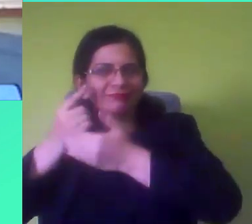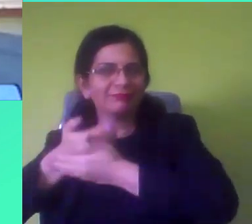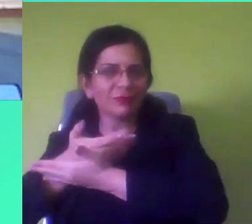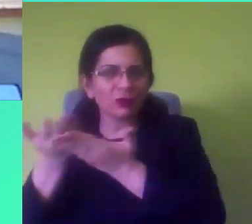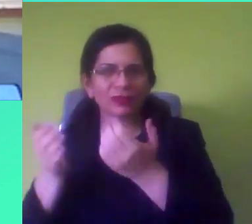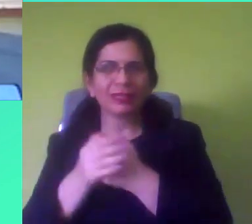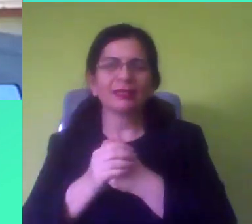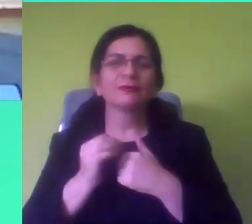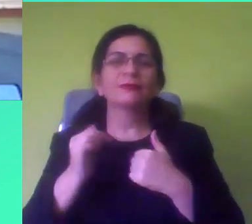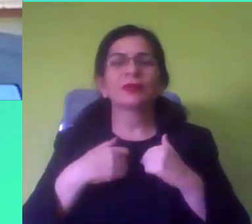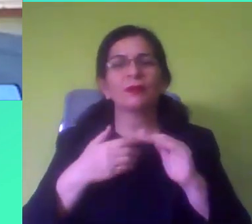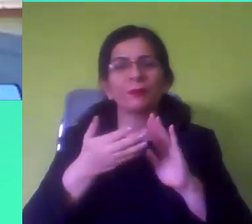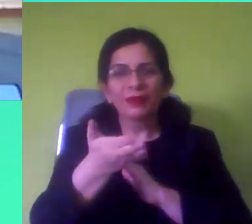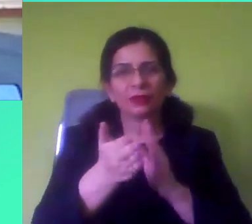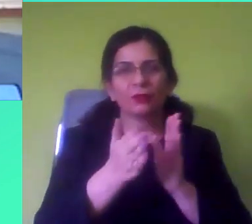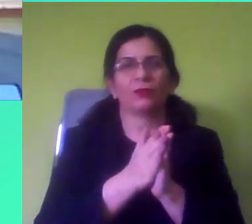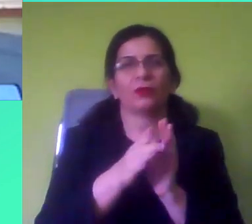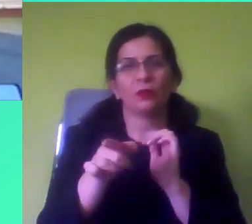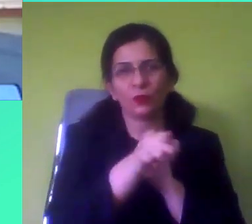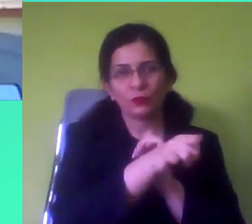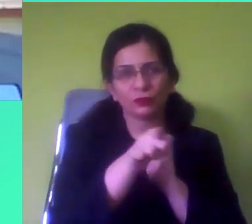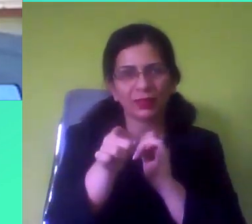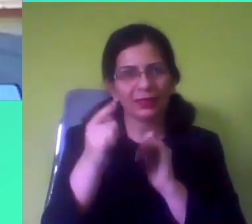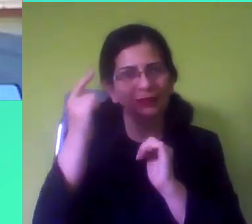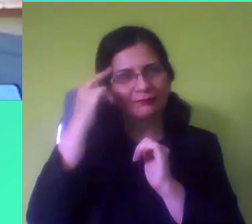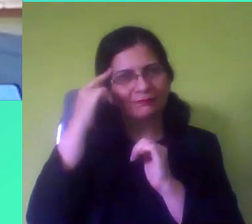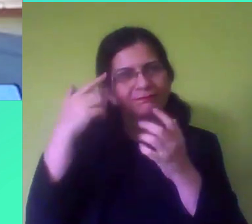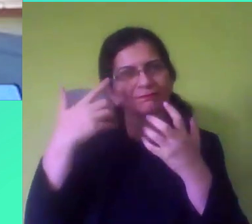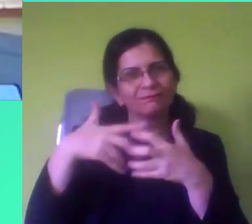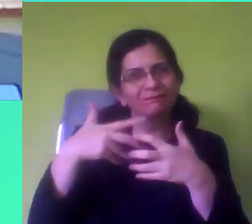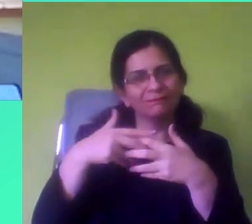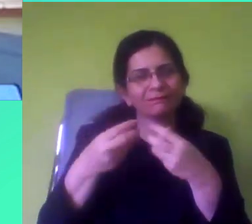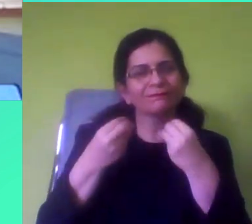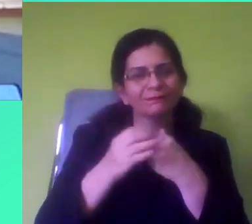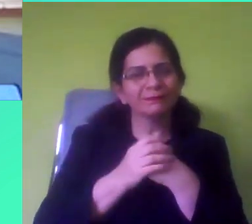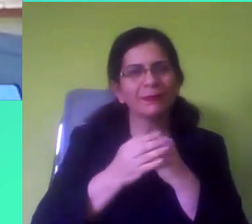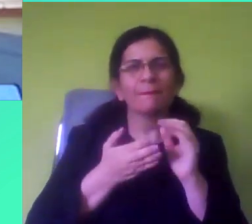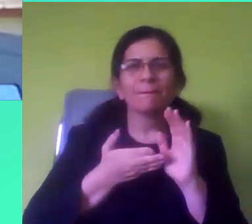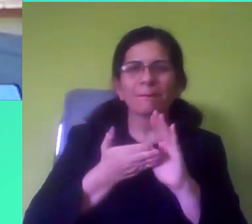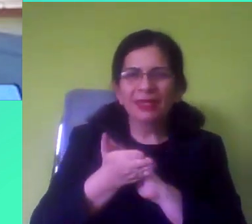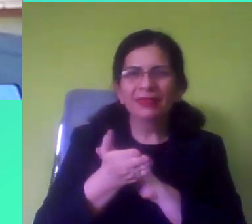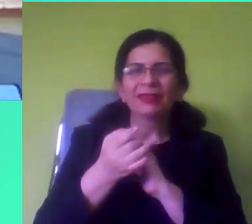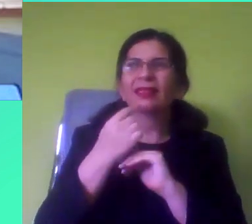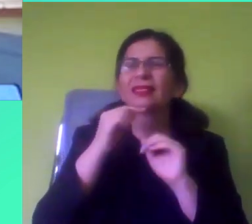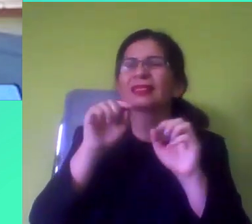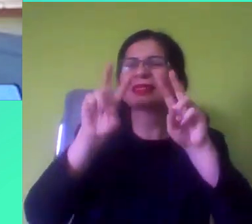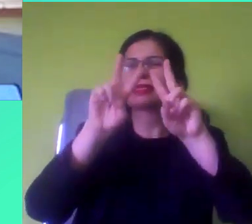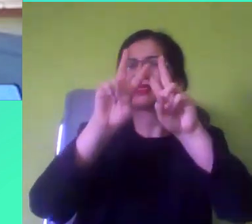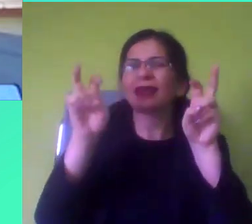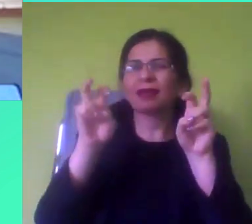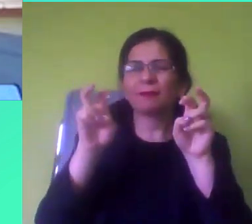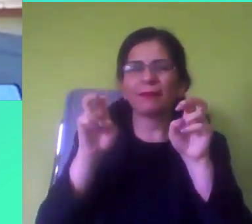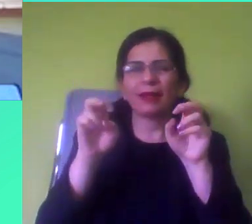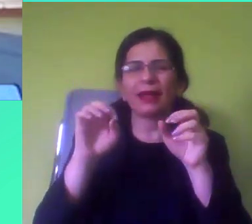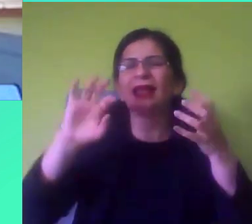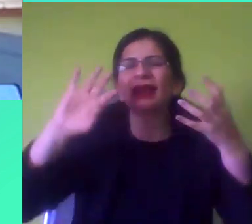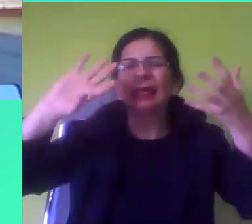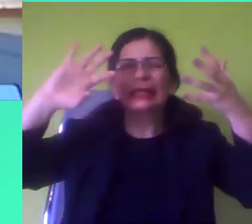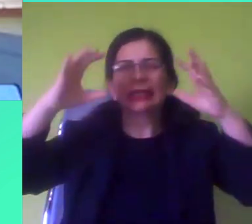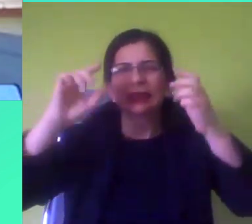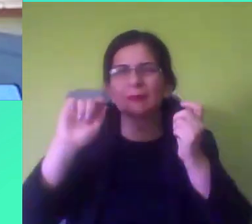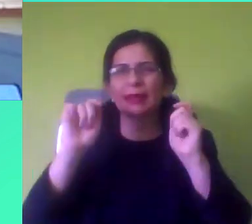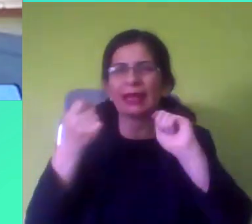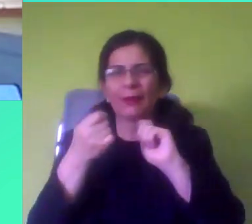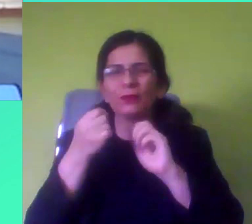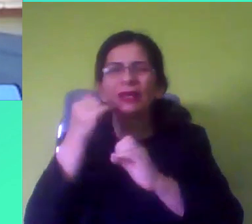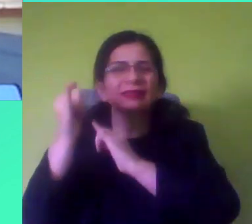traten o sobre todo intenten de cambiar el sentido en la